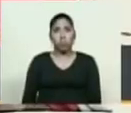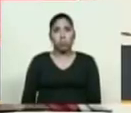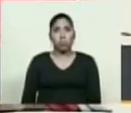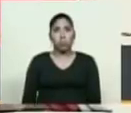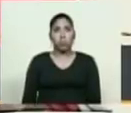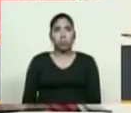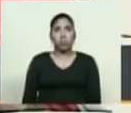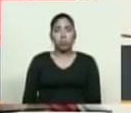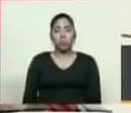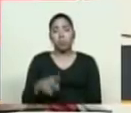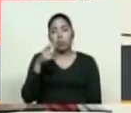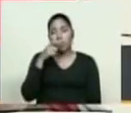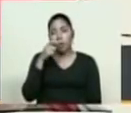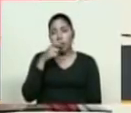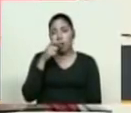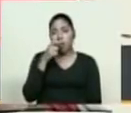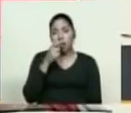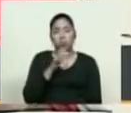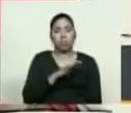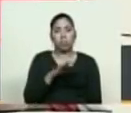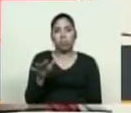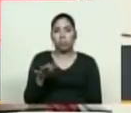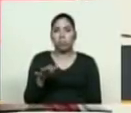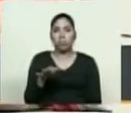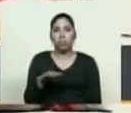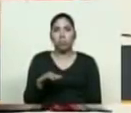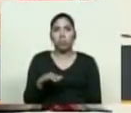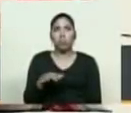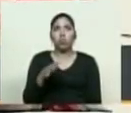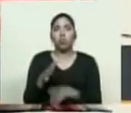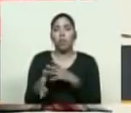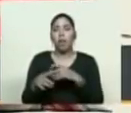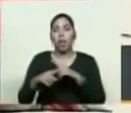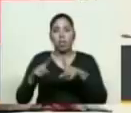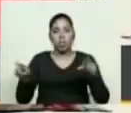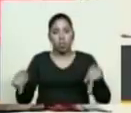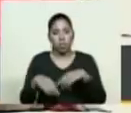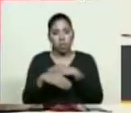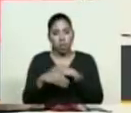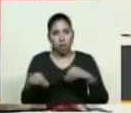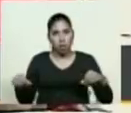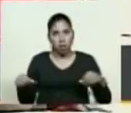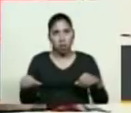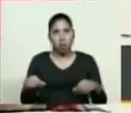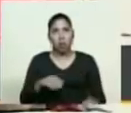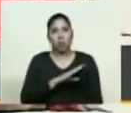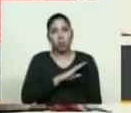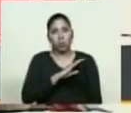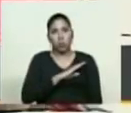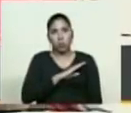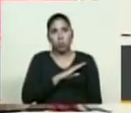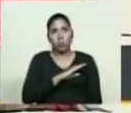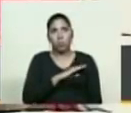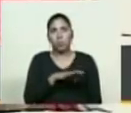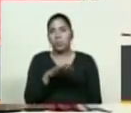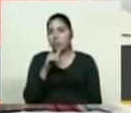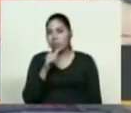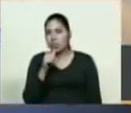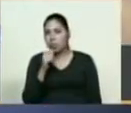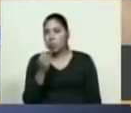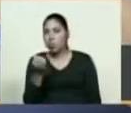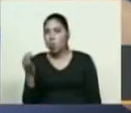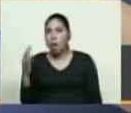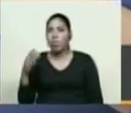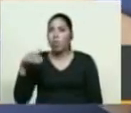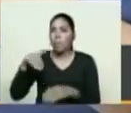que debe estar haciendo cada VC sobre el terreno, viendo, y luego sobre el terreno vamos viendo los votantes que están allí, si